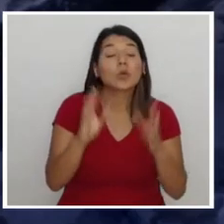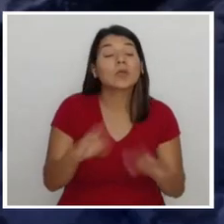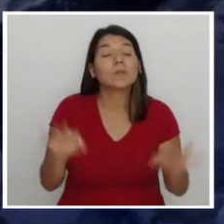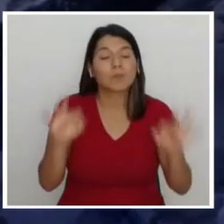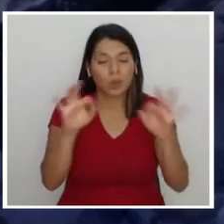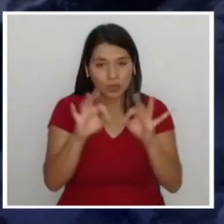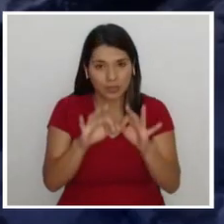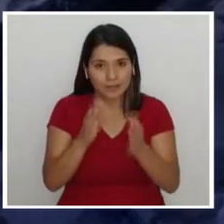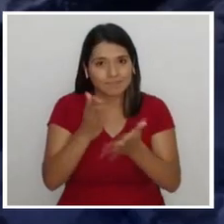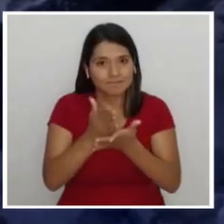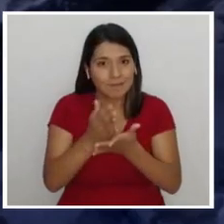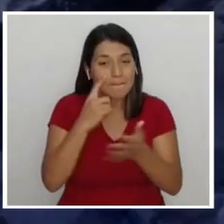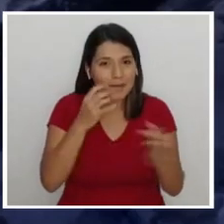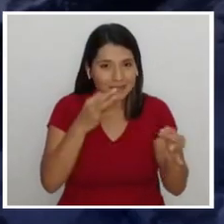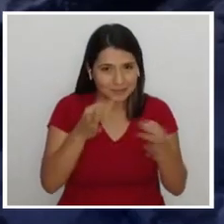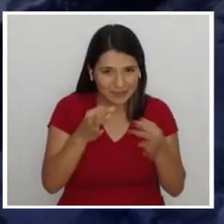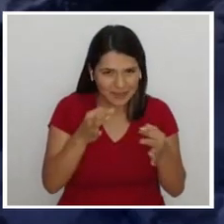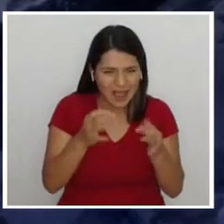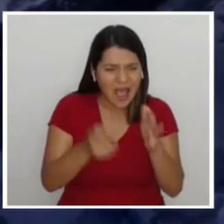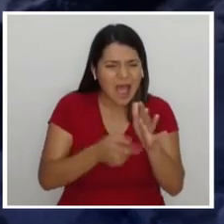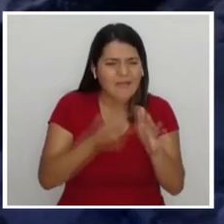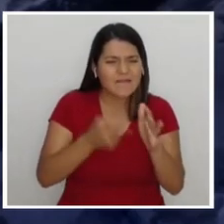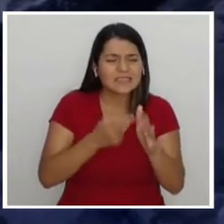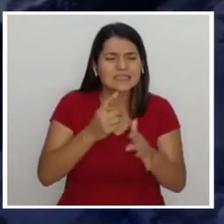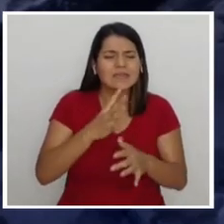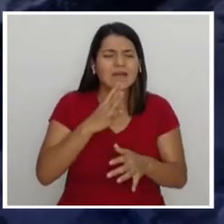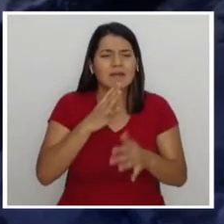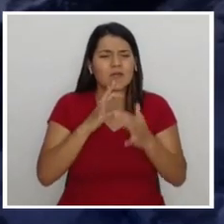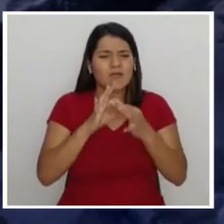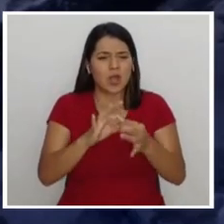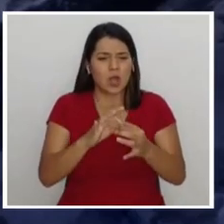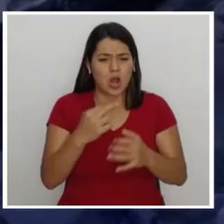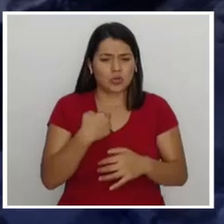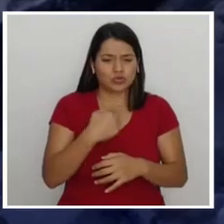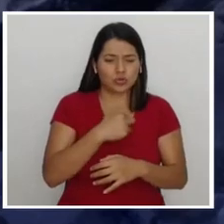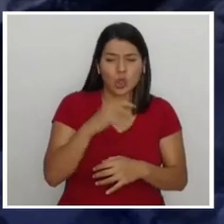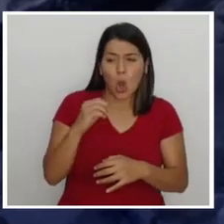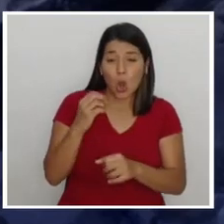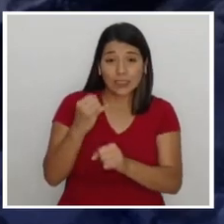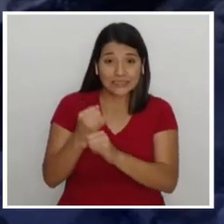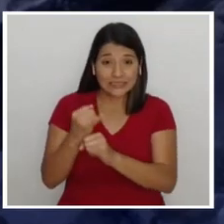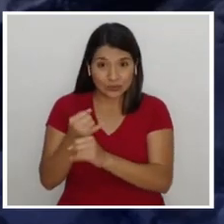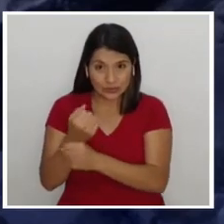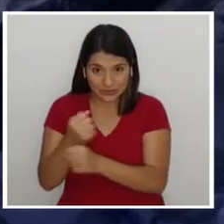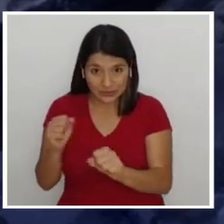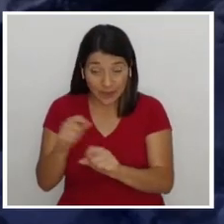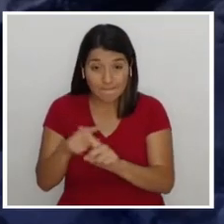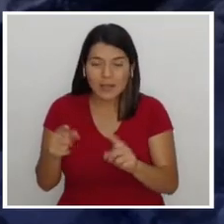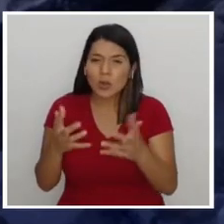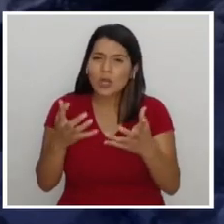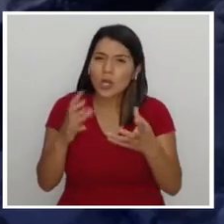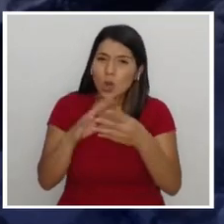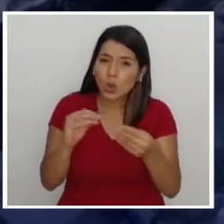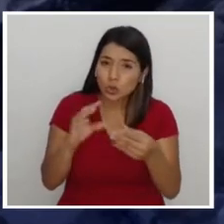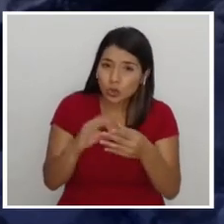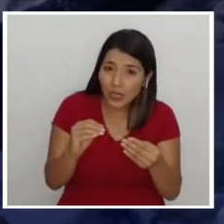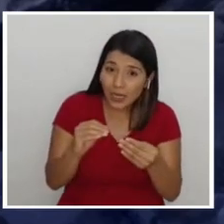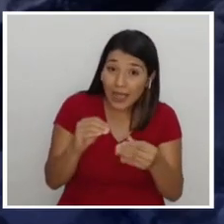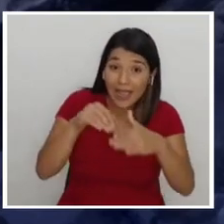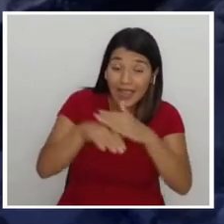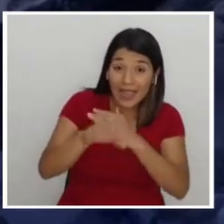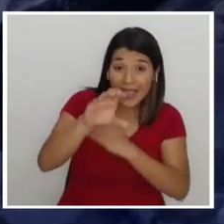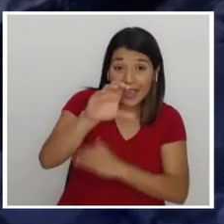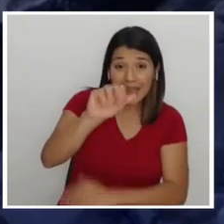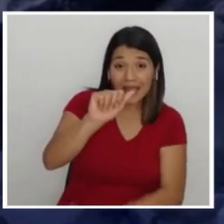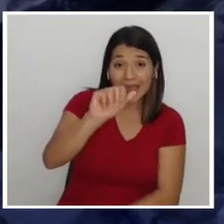hablamos de nosotros y las instituciones de socorro, pero yo quiero contarle que yo en Cambronero vi a una comunidad volcada